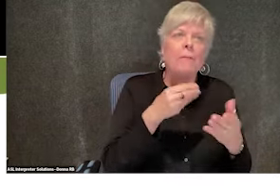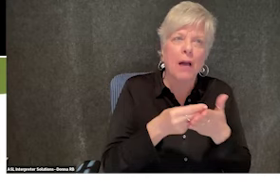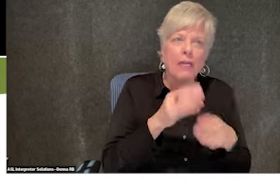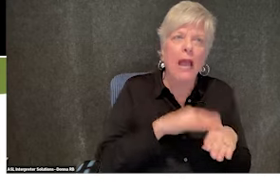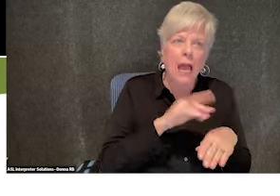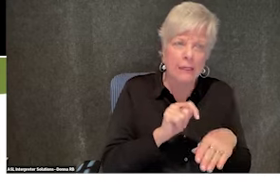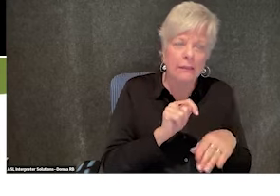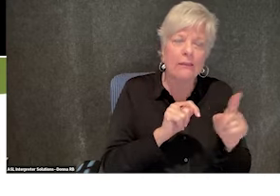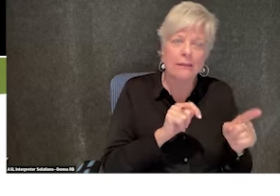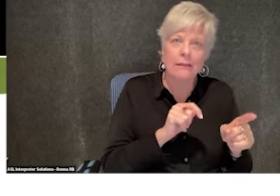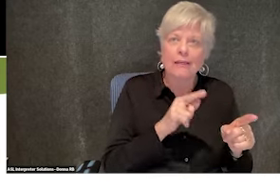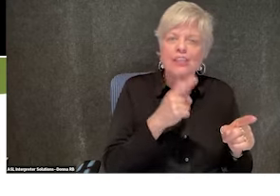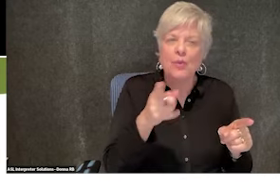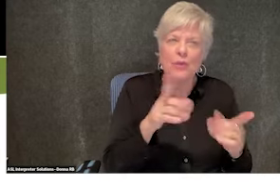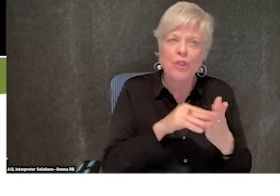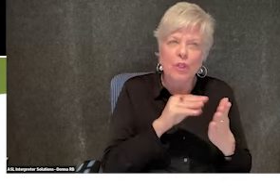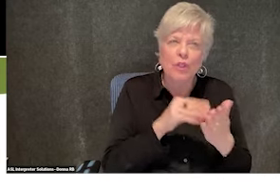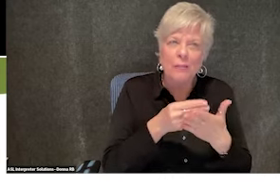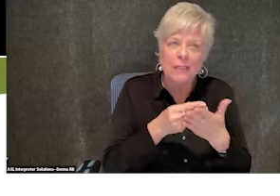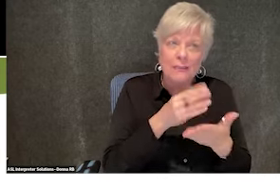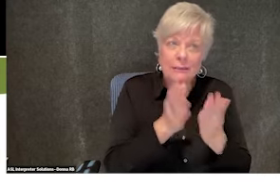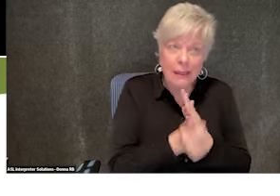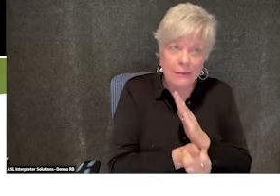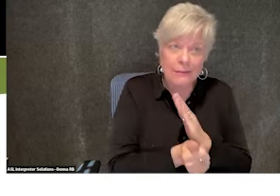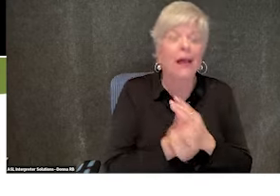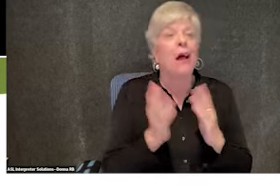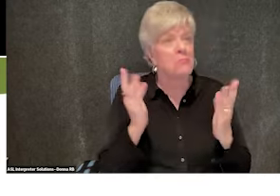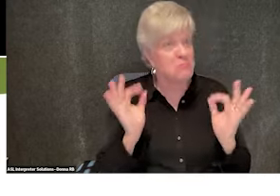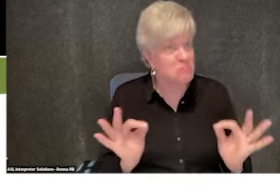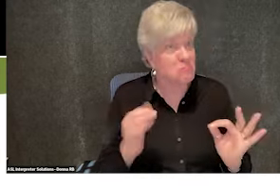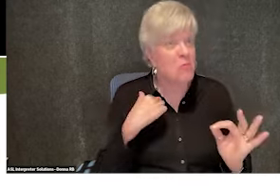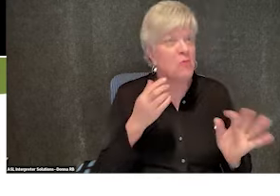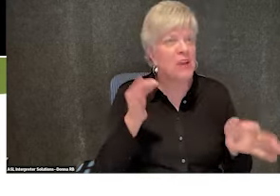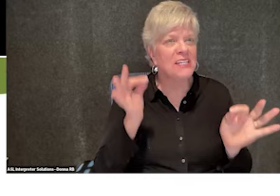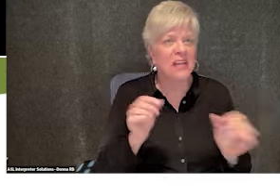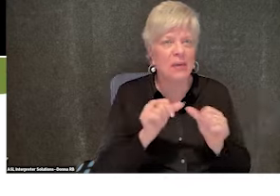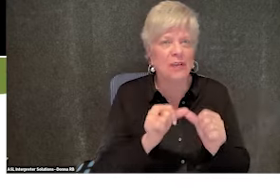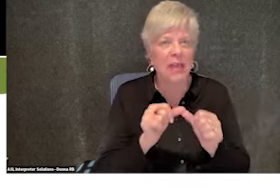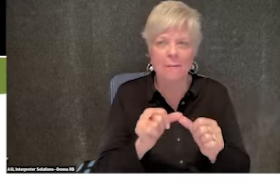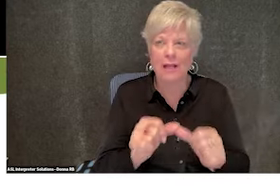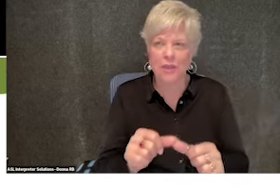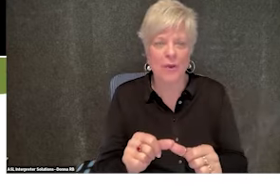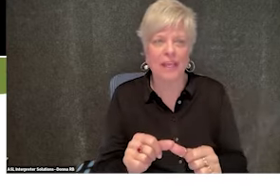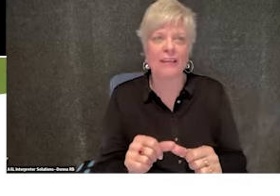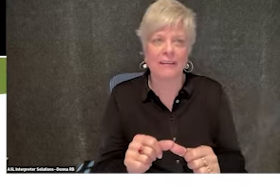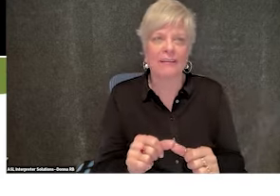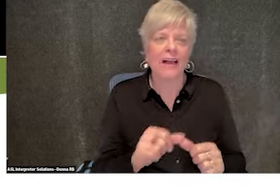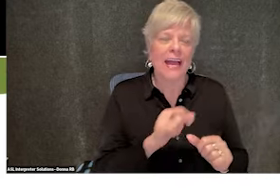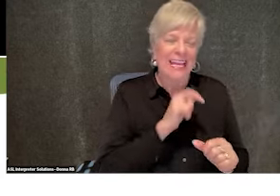de nuestro banco, sino, o sea, independiente. Yo tengo acceso a través de una app. Yo puedo